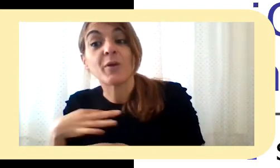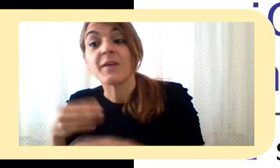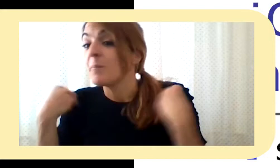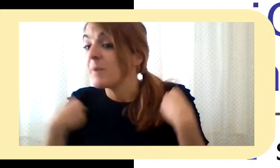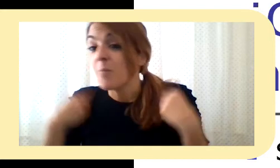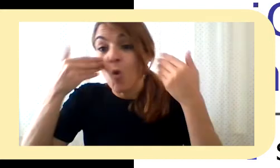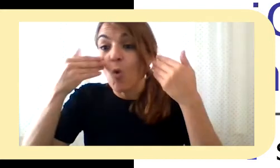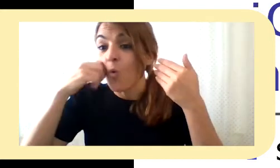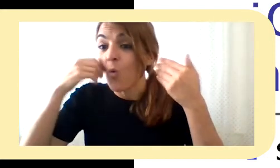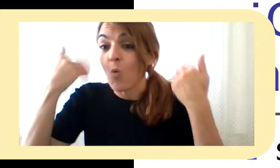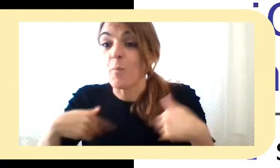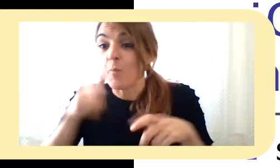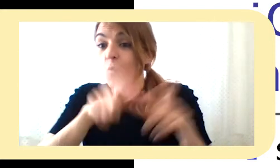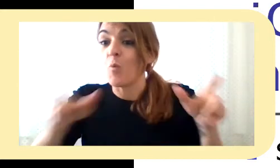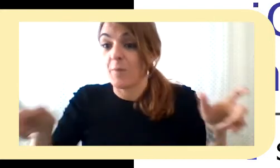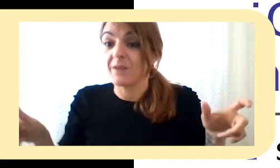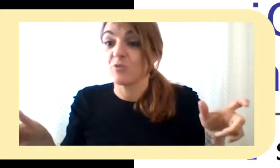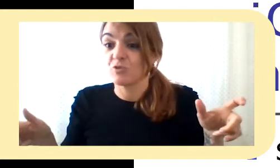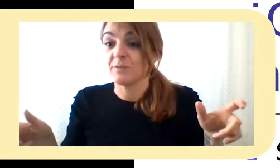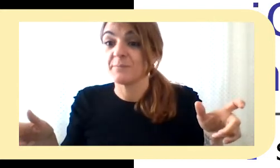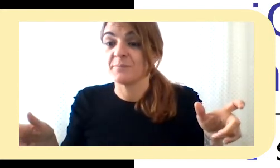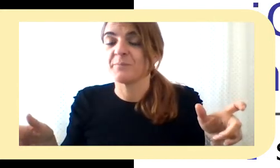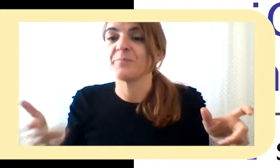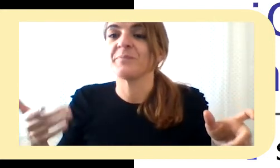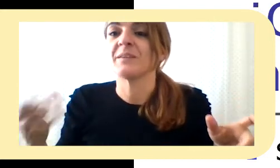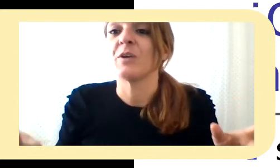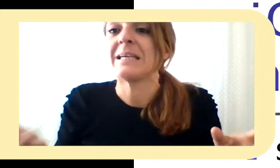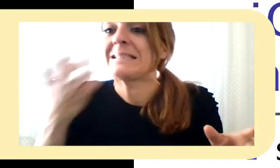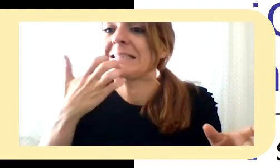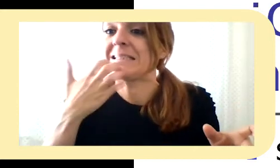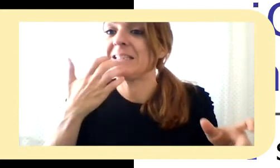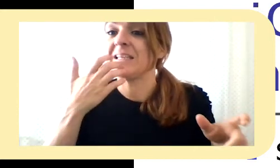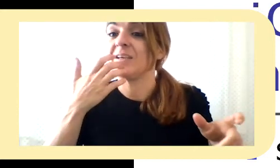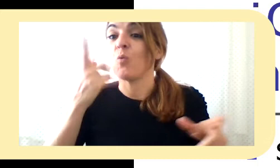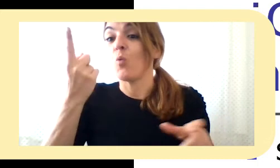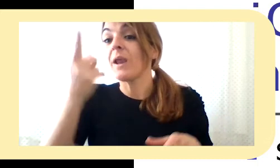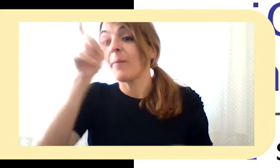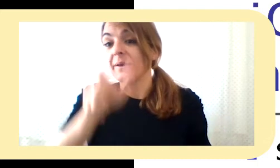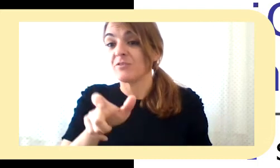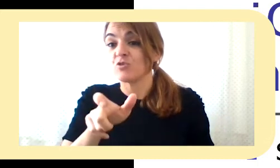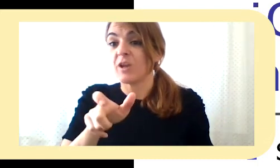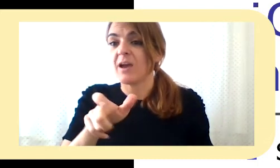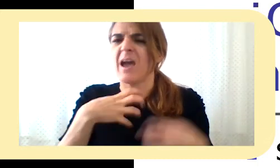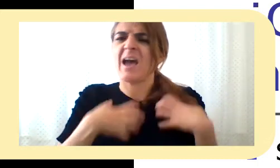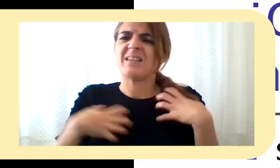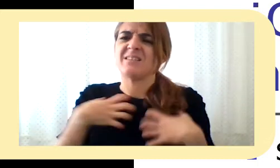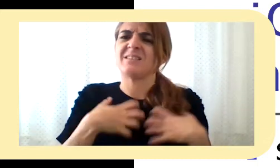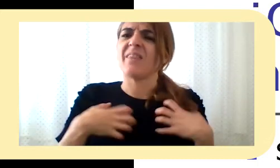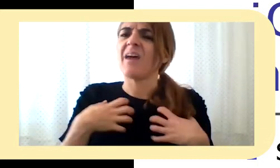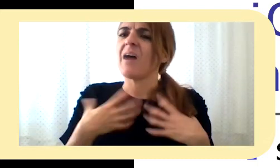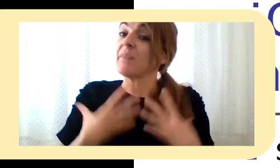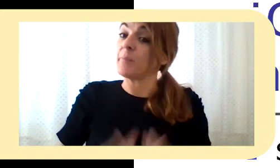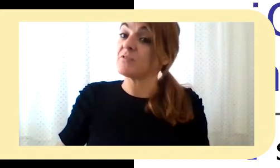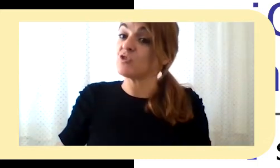pregunto siempre, los test para evaluar si una persona tiene ansiedad o depresión quién es el tipo. Ya